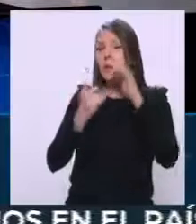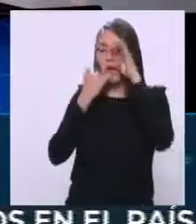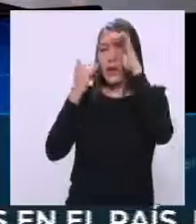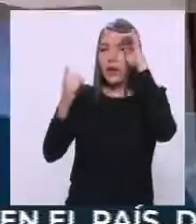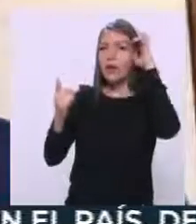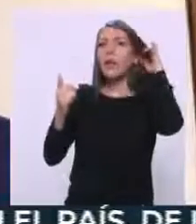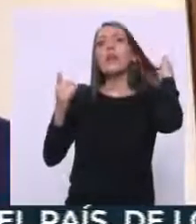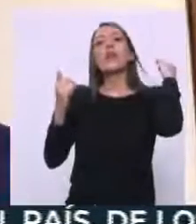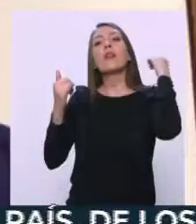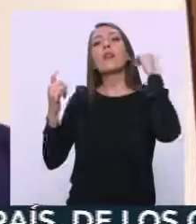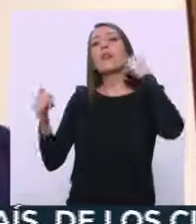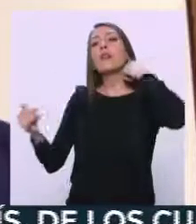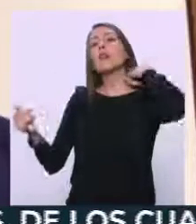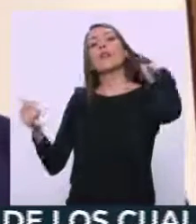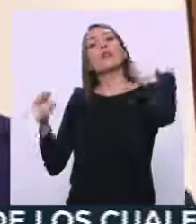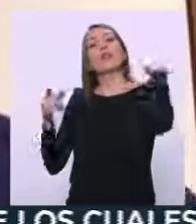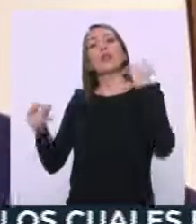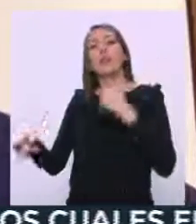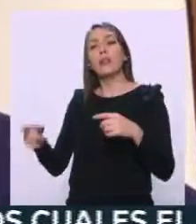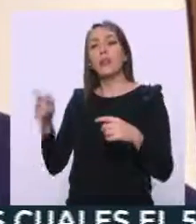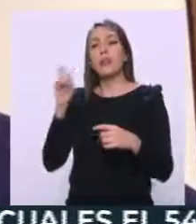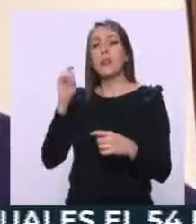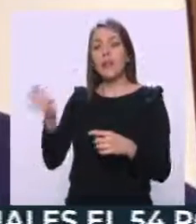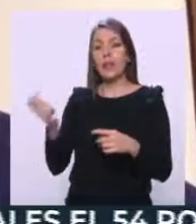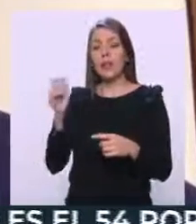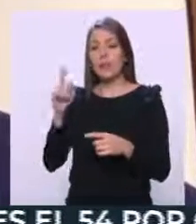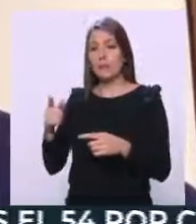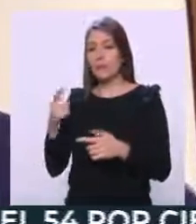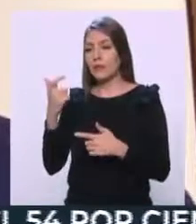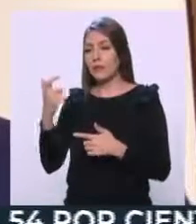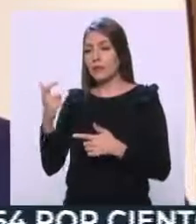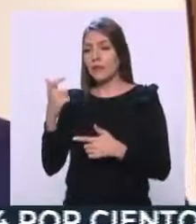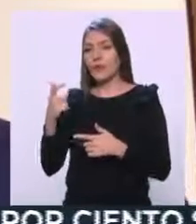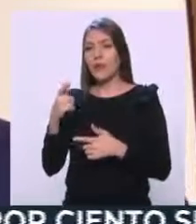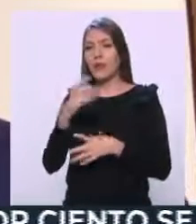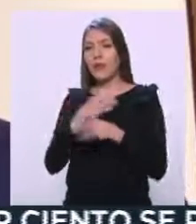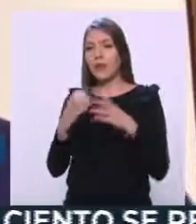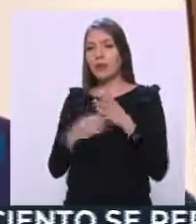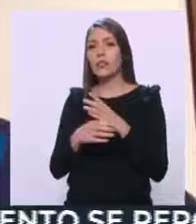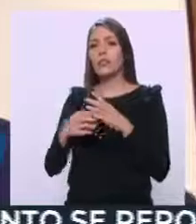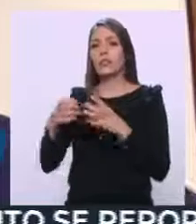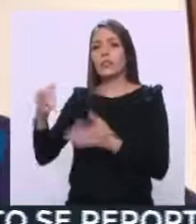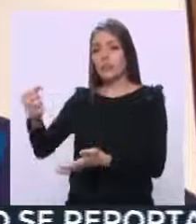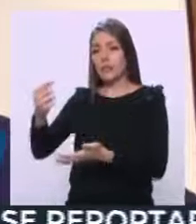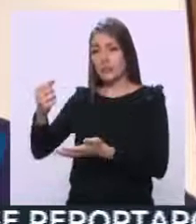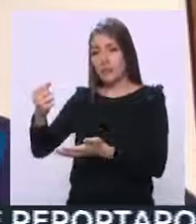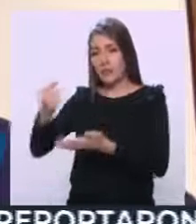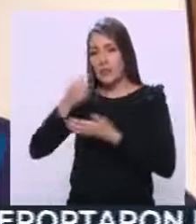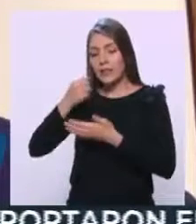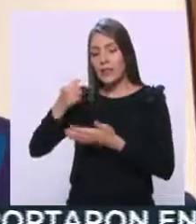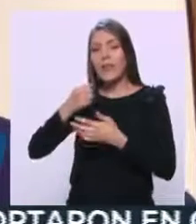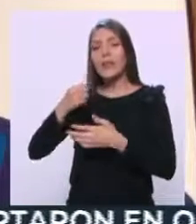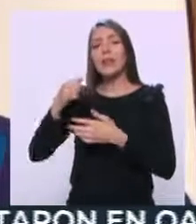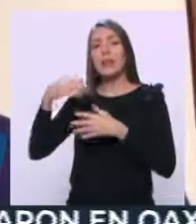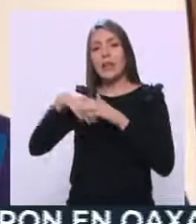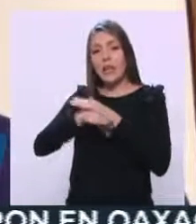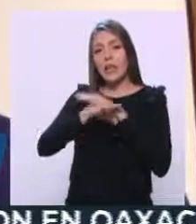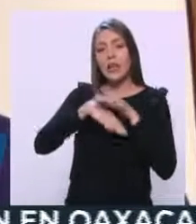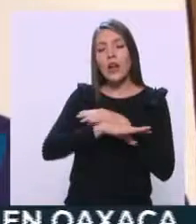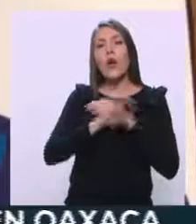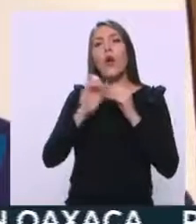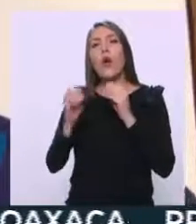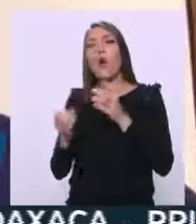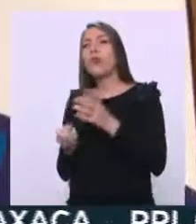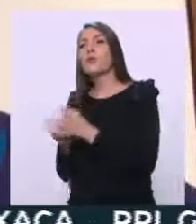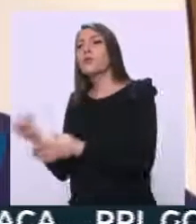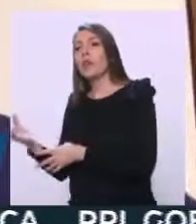analistas, no es solamente lo que entra, sino lo que sale del país. Así es. Por ejemplo, minerales que no están documentados, ¿no? El